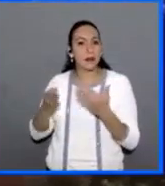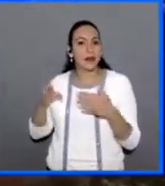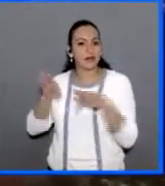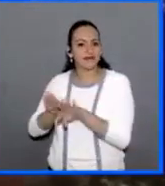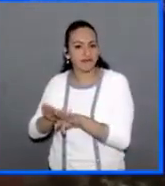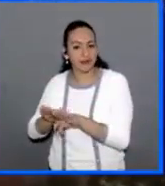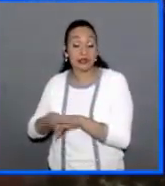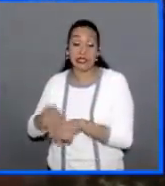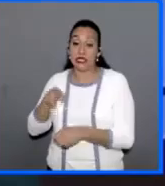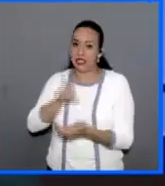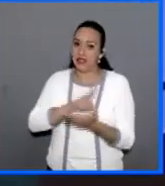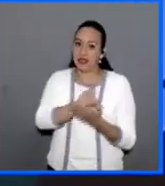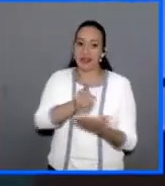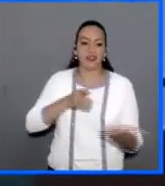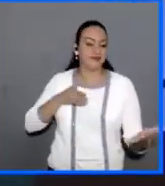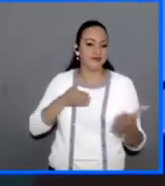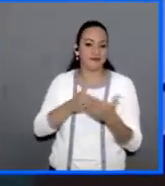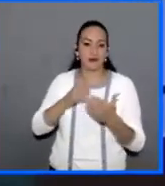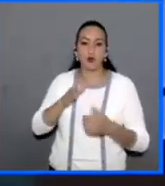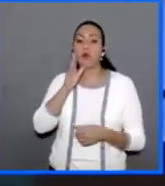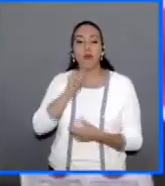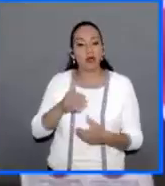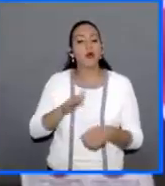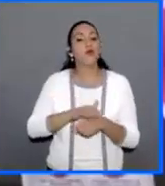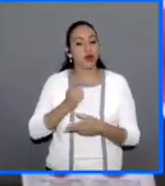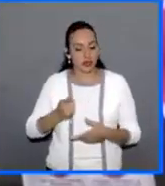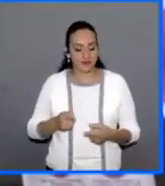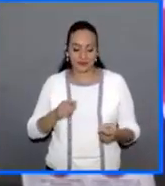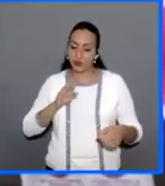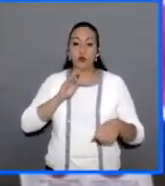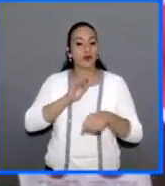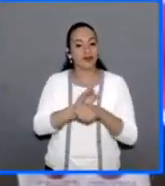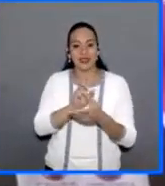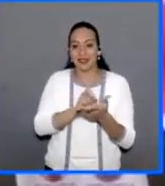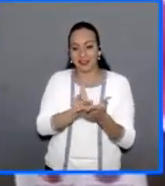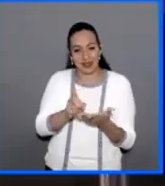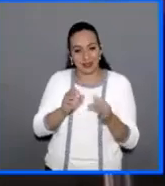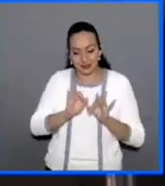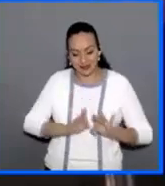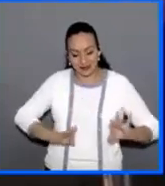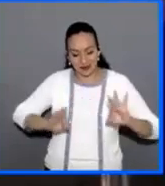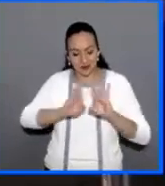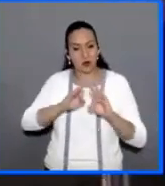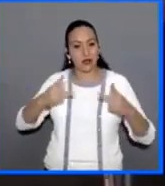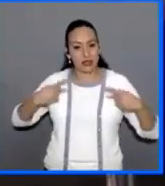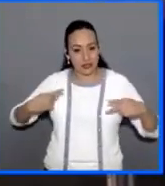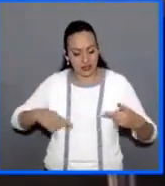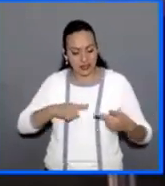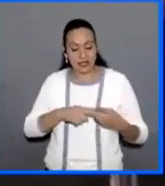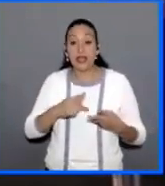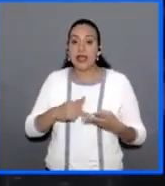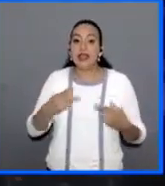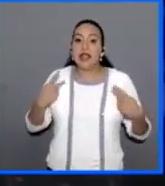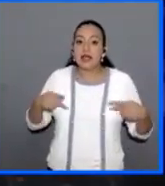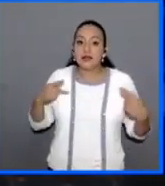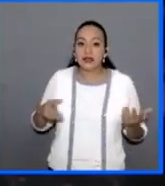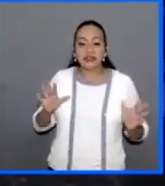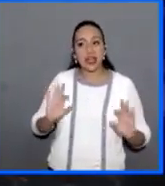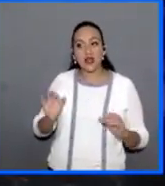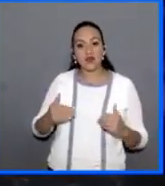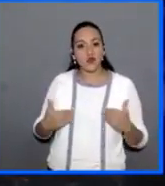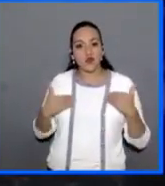la tutela judicial efectiva, la protección de derechos fundamentales y la confianza ciudadana en el sistema de impartición de